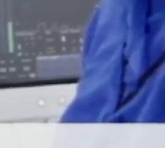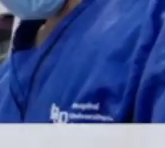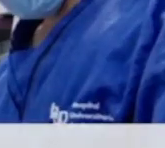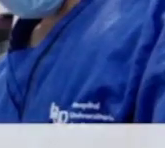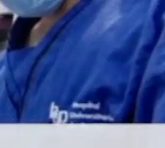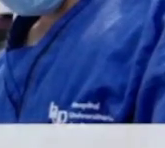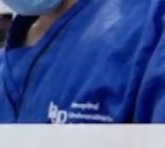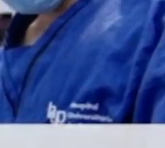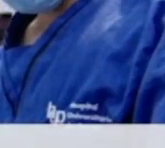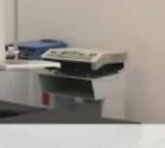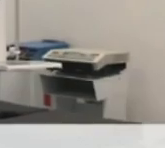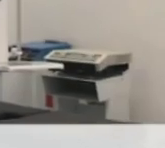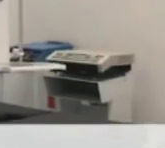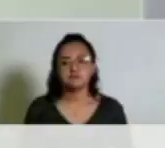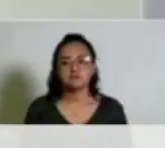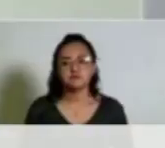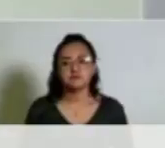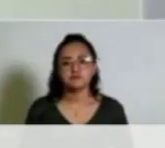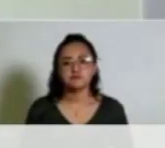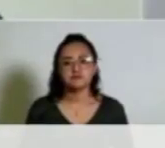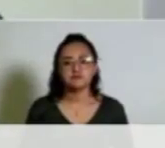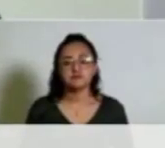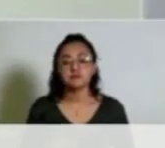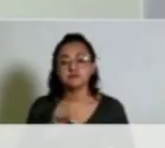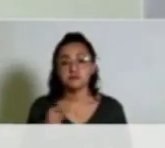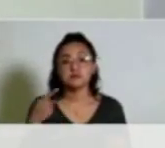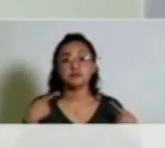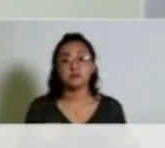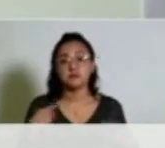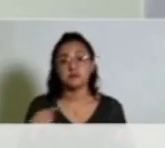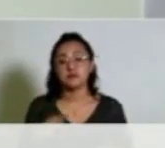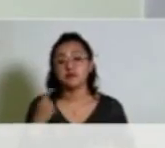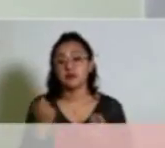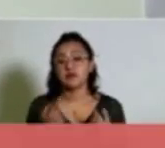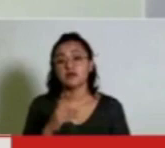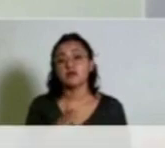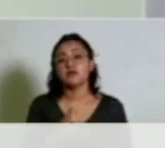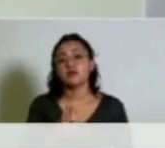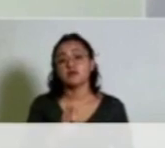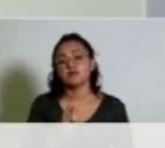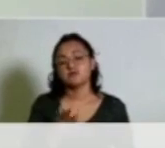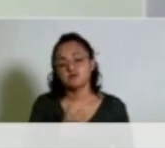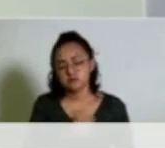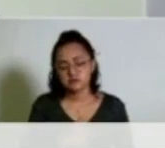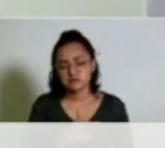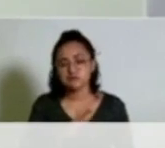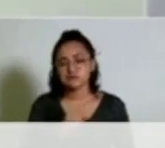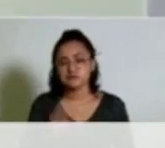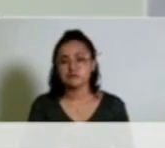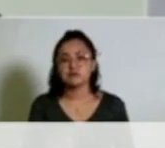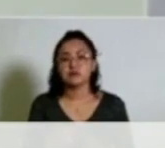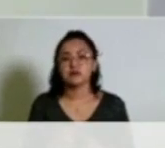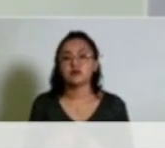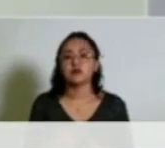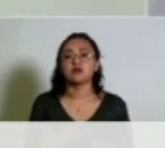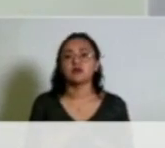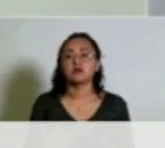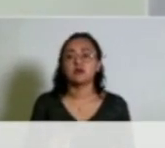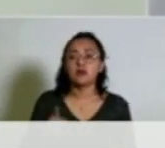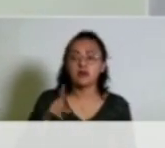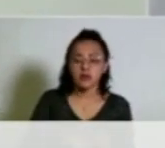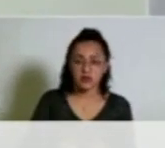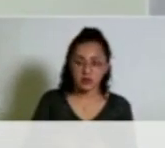graves y llegan a perder la vida los pacientes que lamentablemente pierden la vida son del internamiento